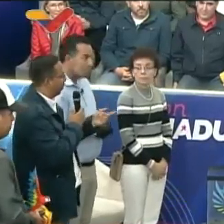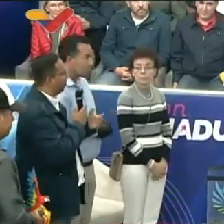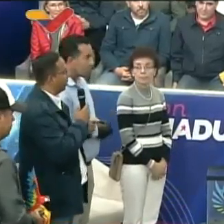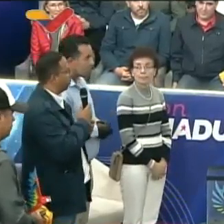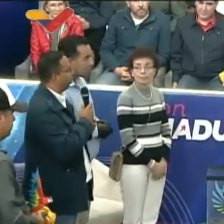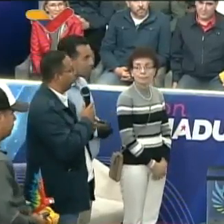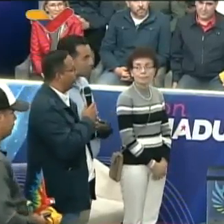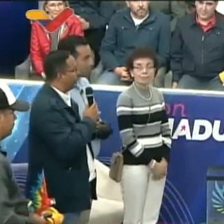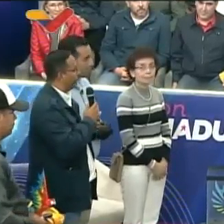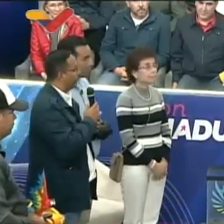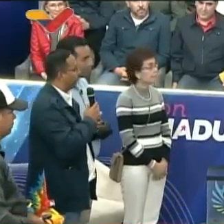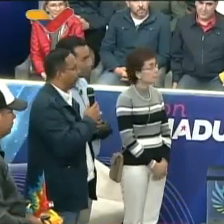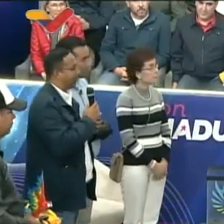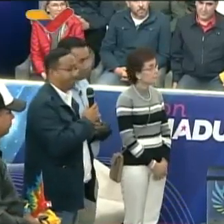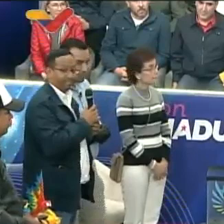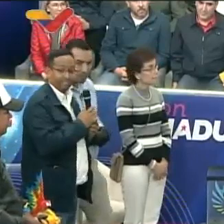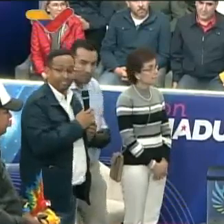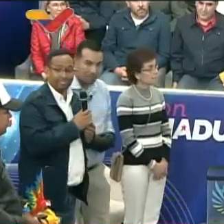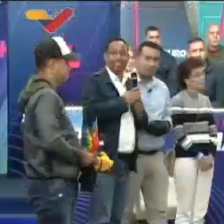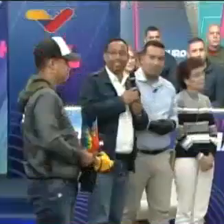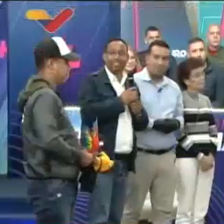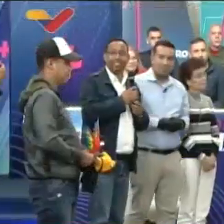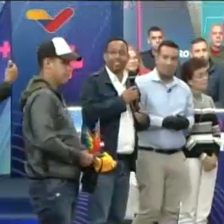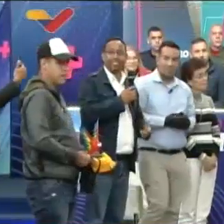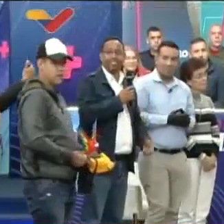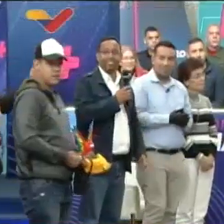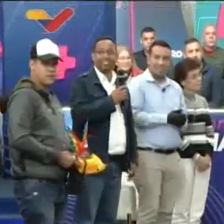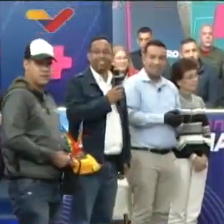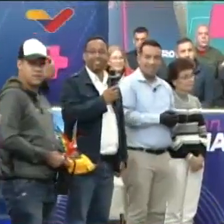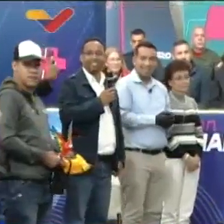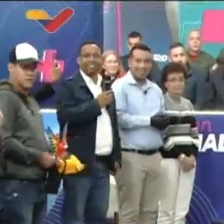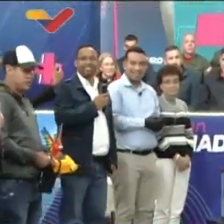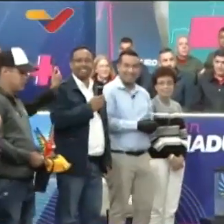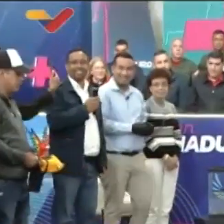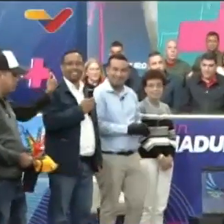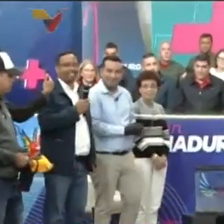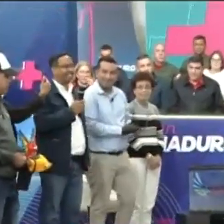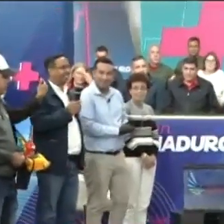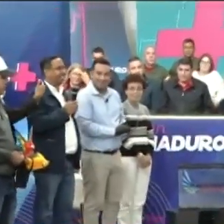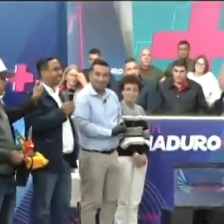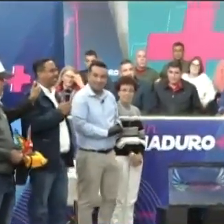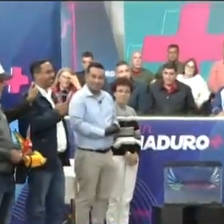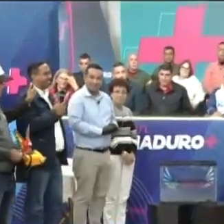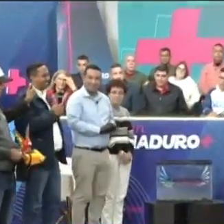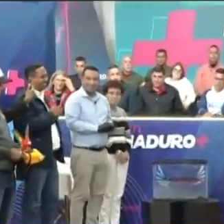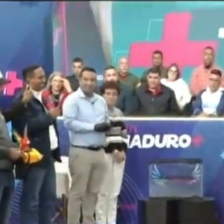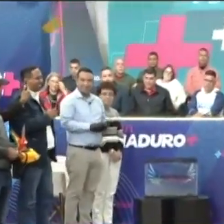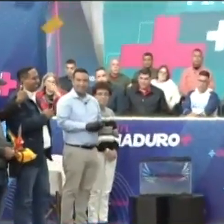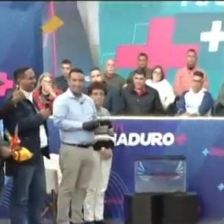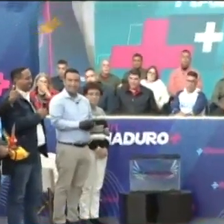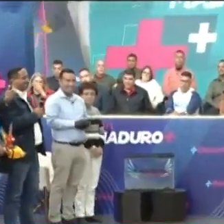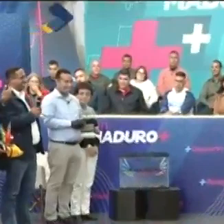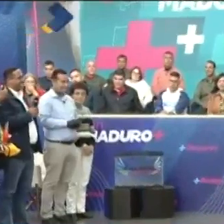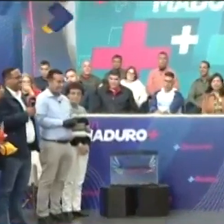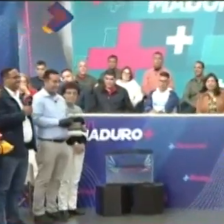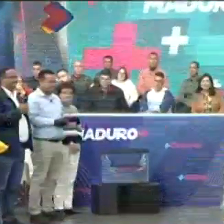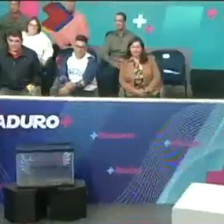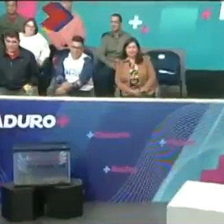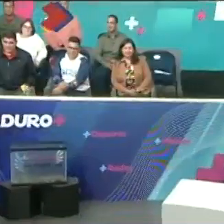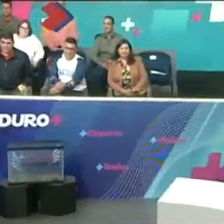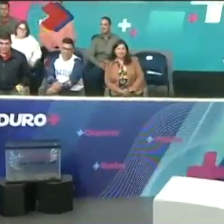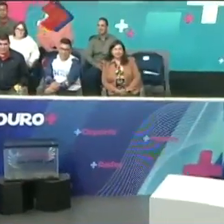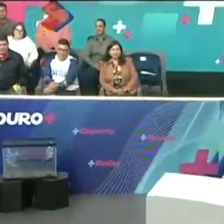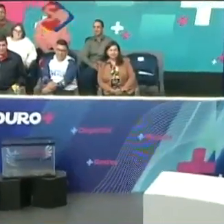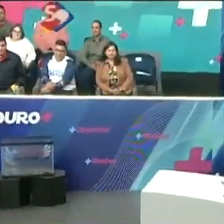la liberación de esos tortuguillos. Mira, ¿qué les parece? Aquí yo tengo unos tiktokers, ¿vale? Están invitados especiales. ¿Ah?